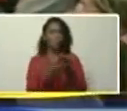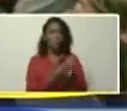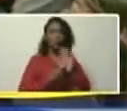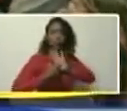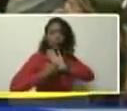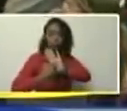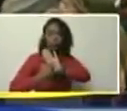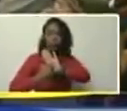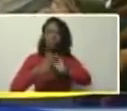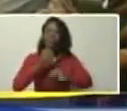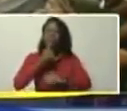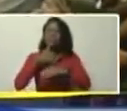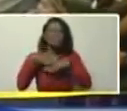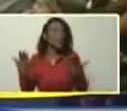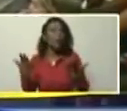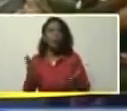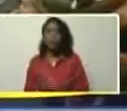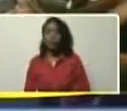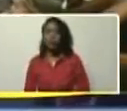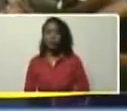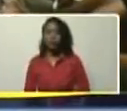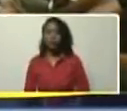¿Quién?